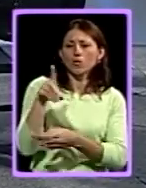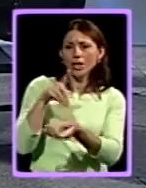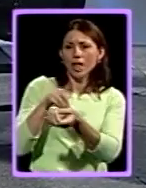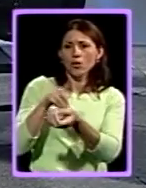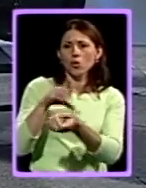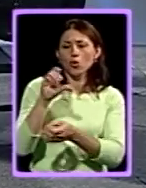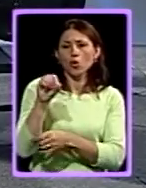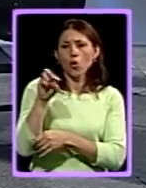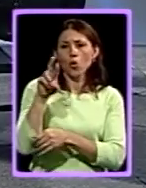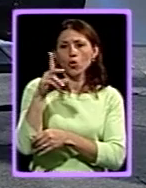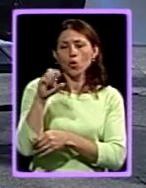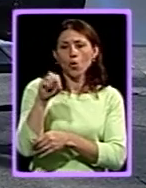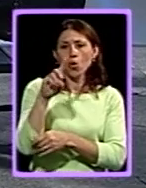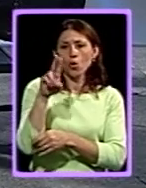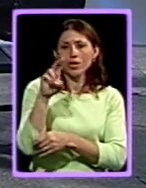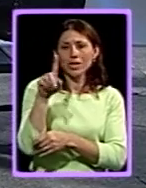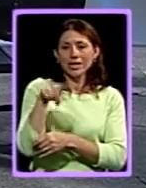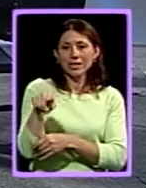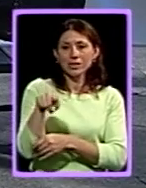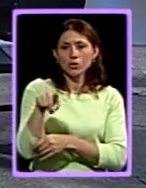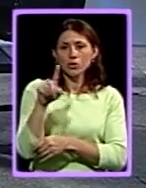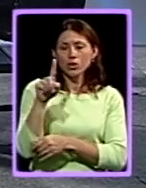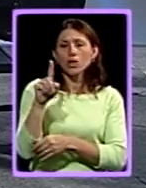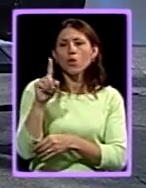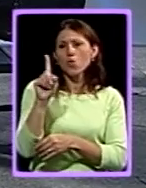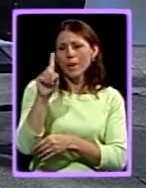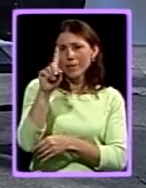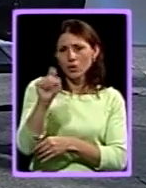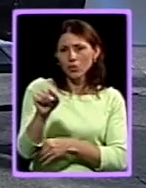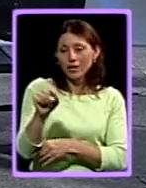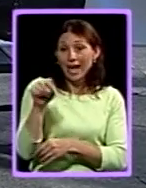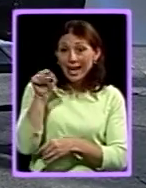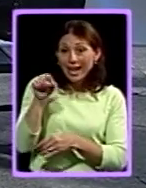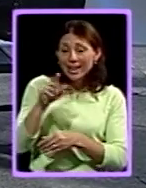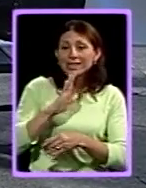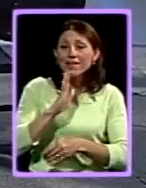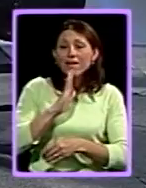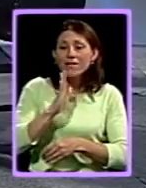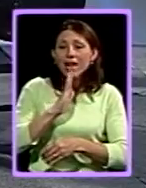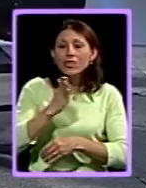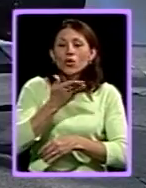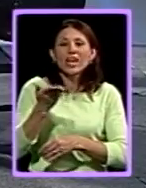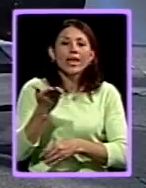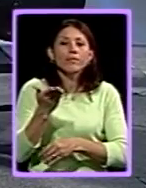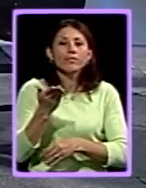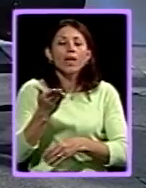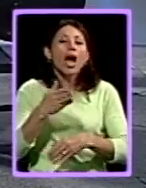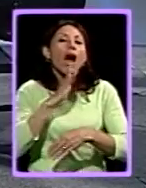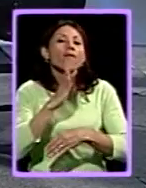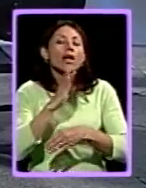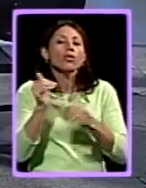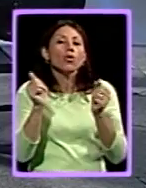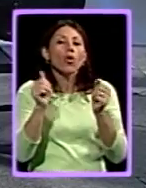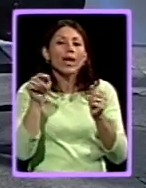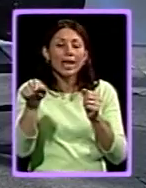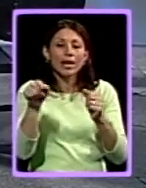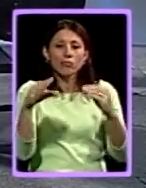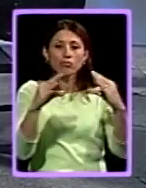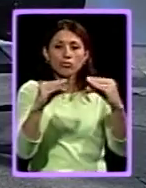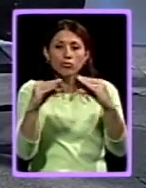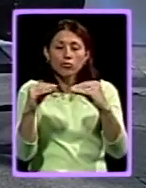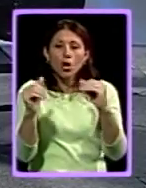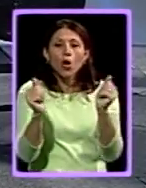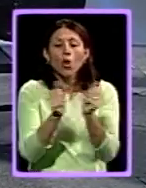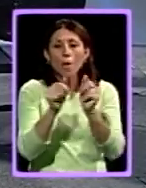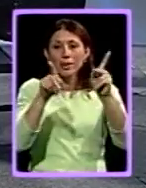él estaba haciendo un comentario de que conversando con los analistas de opinión, había encontrado o le